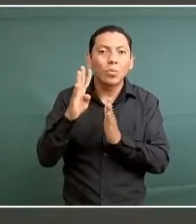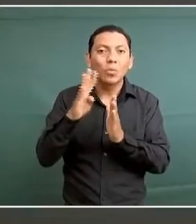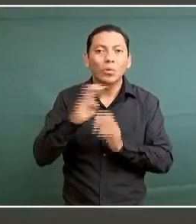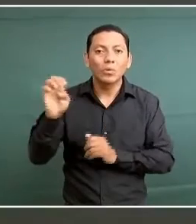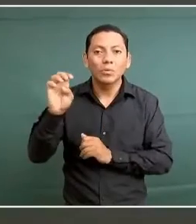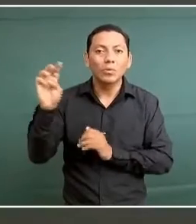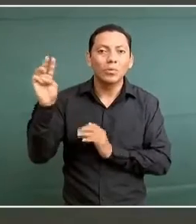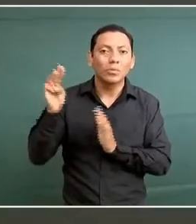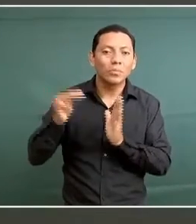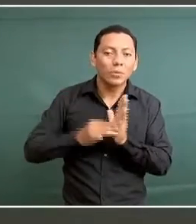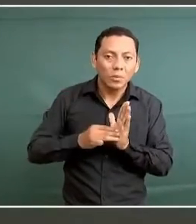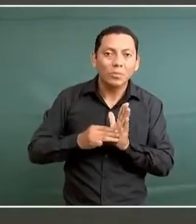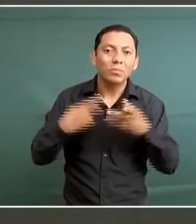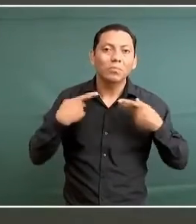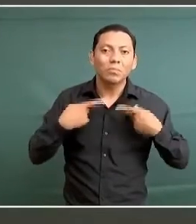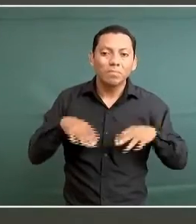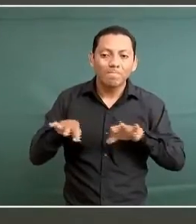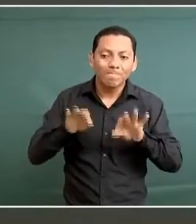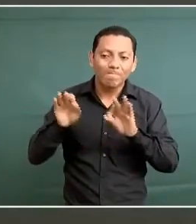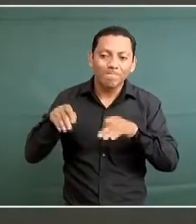empleos